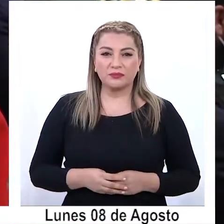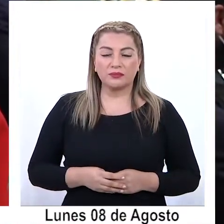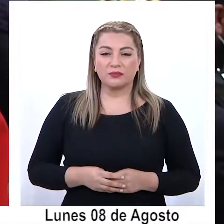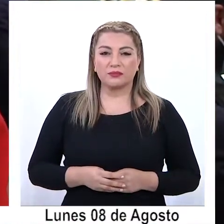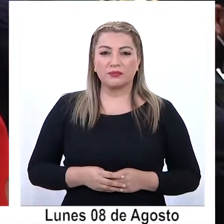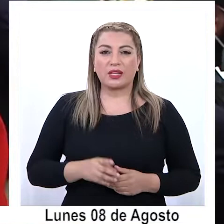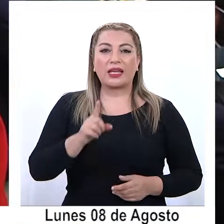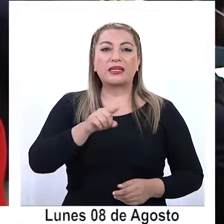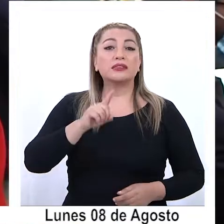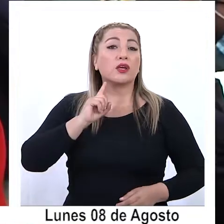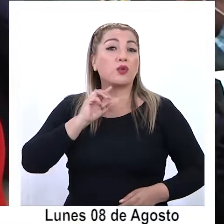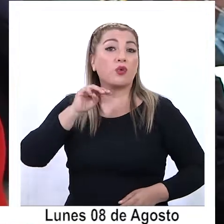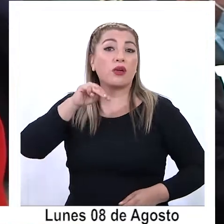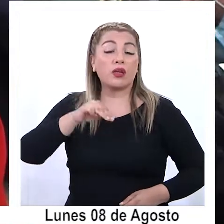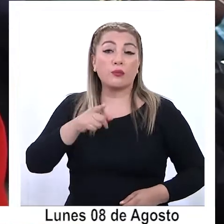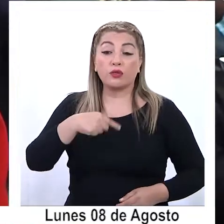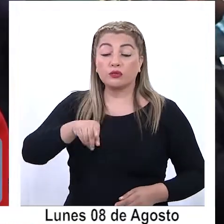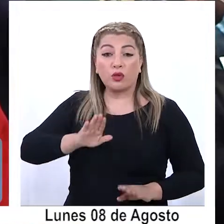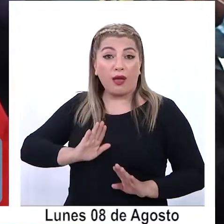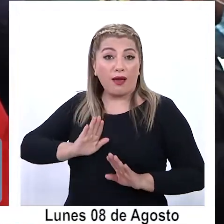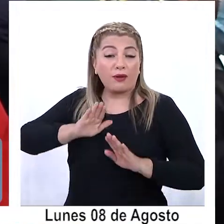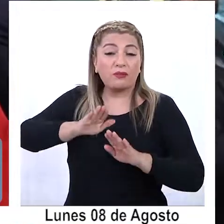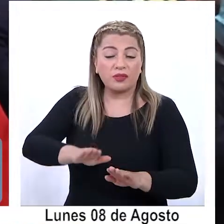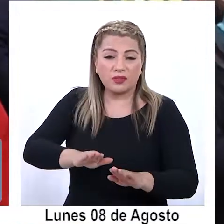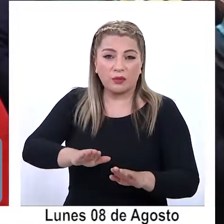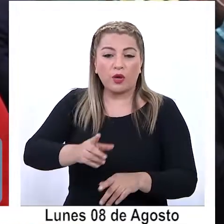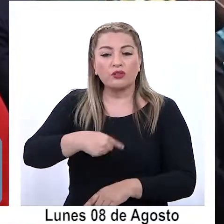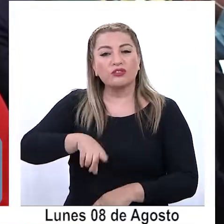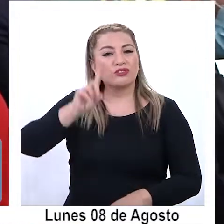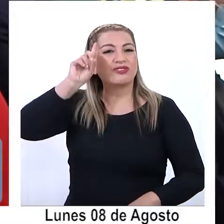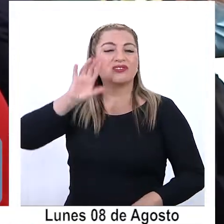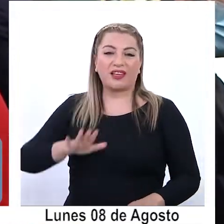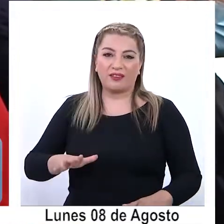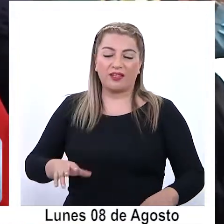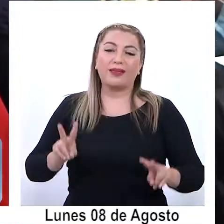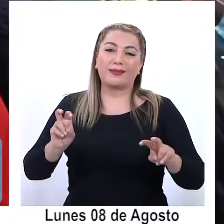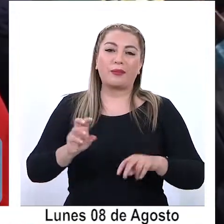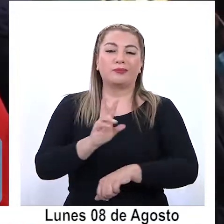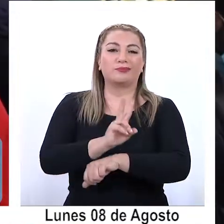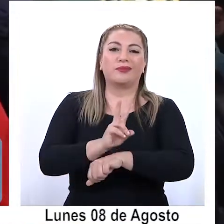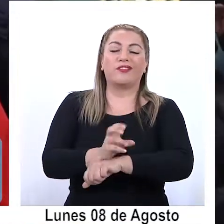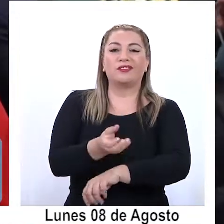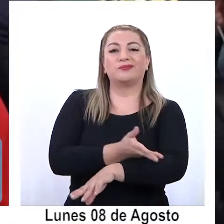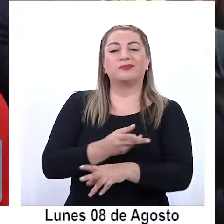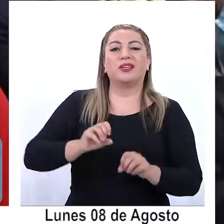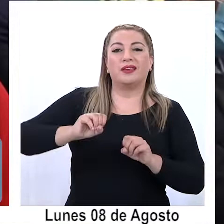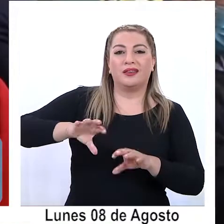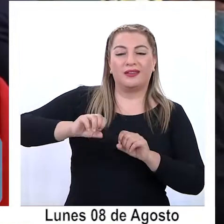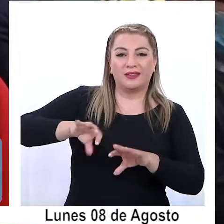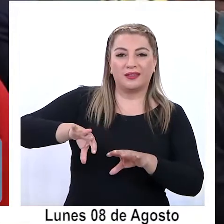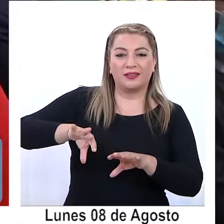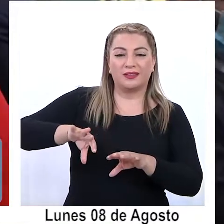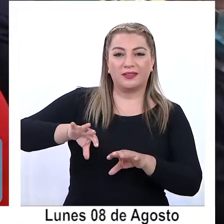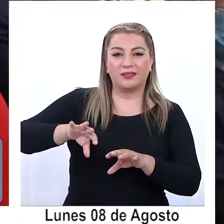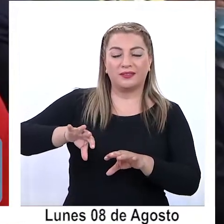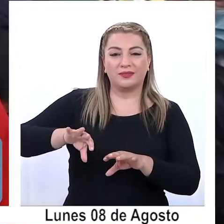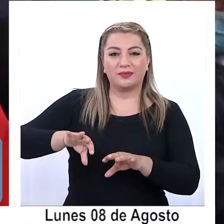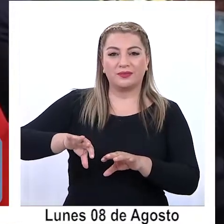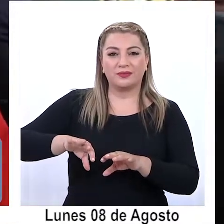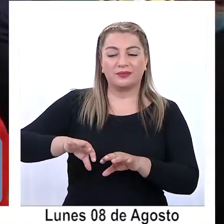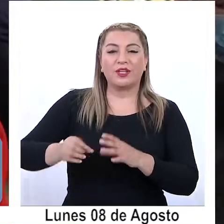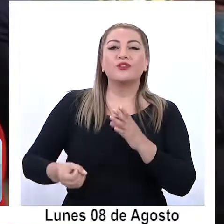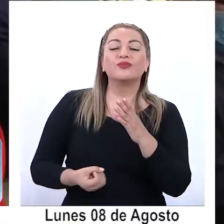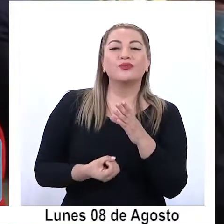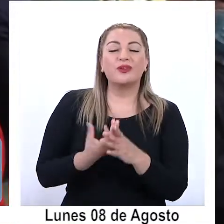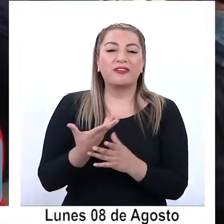de Soquimich, y estamos aportando también con lo que nosotros sabemos hacer en la preparación y en la formación de